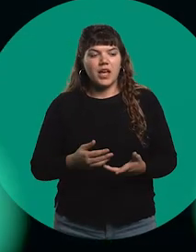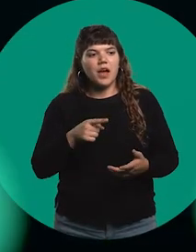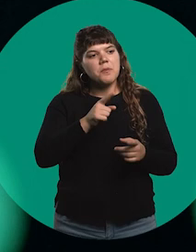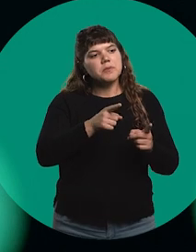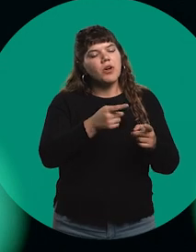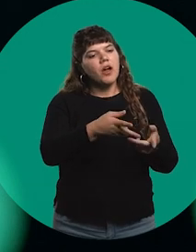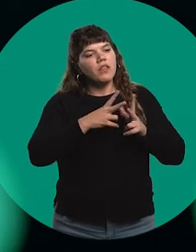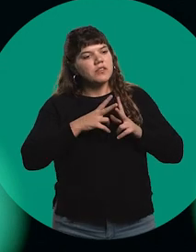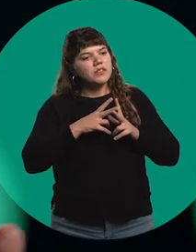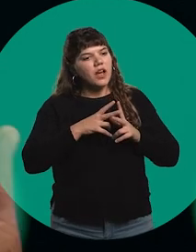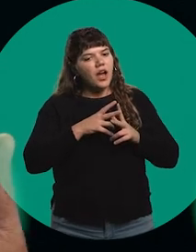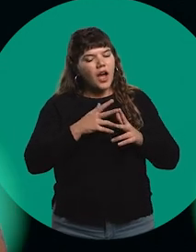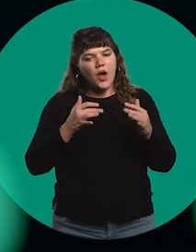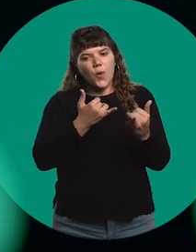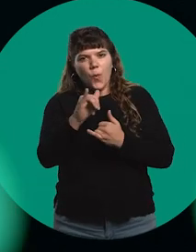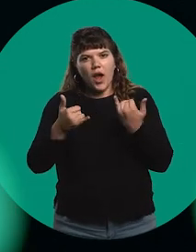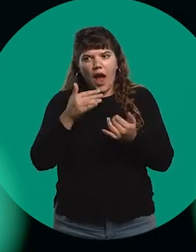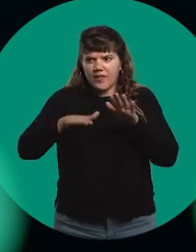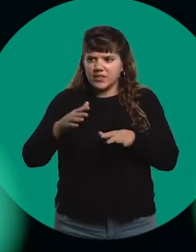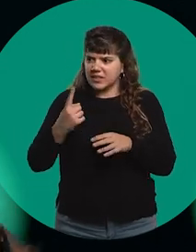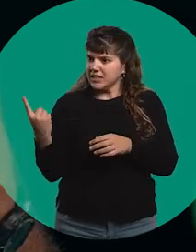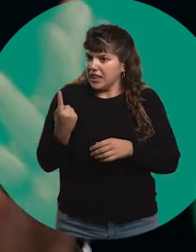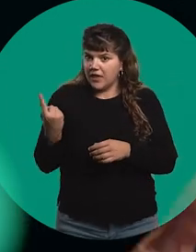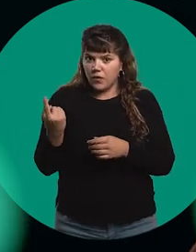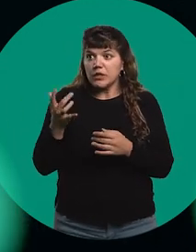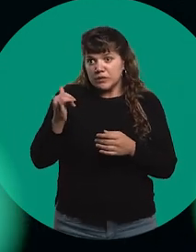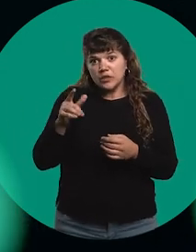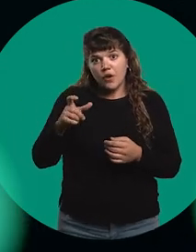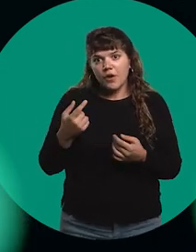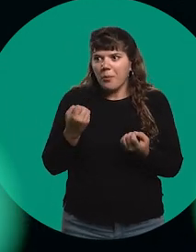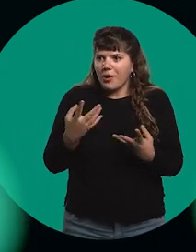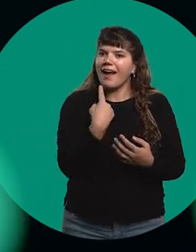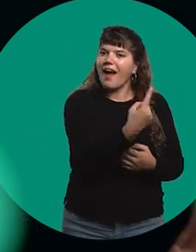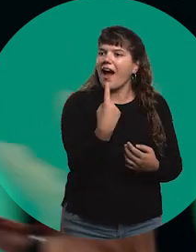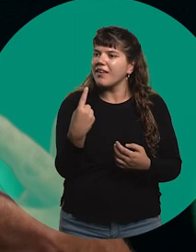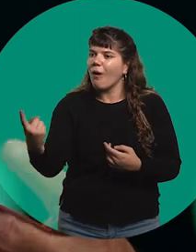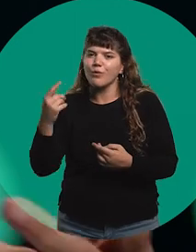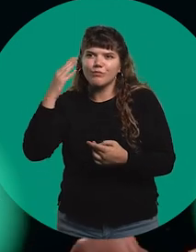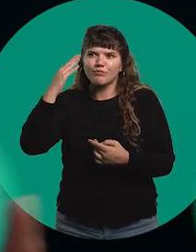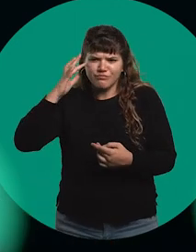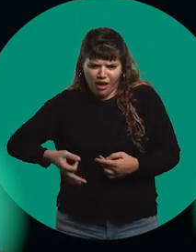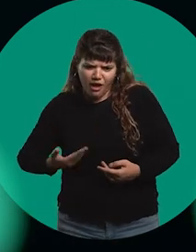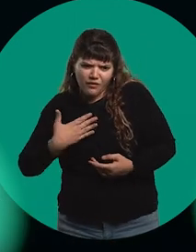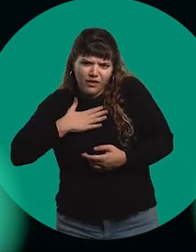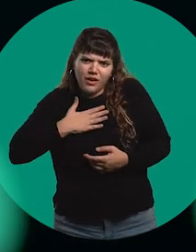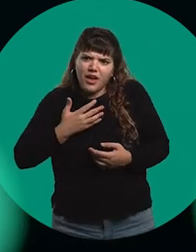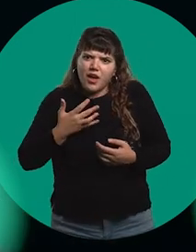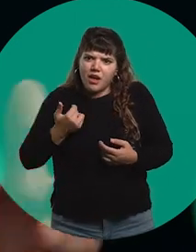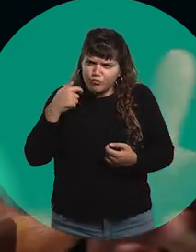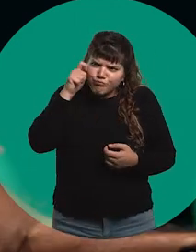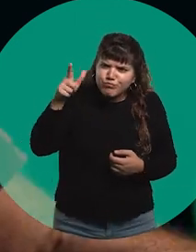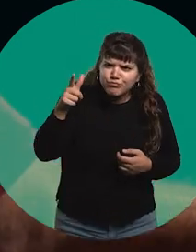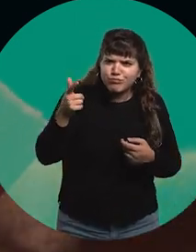tú decías, el juego este, hay mucho de individual y sí, hay juego individual porque el que juega es cada uno, cada uno sabe cuánto, qué